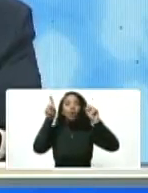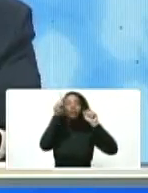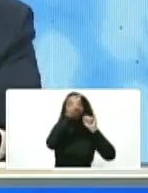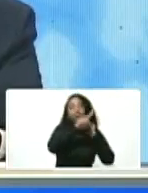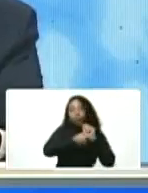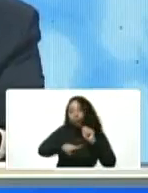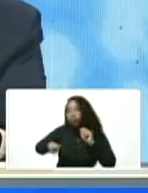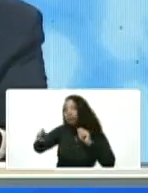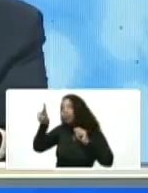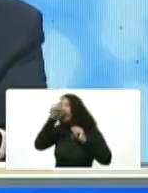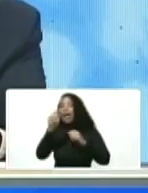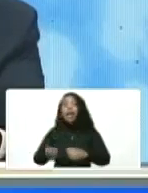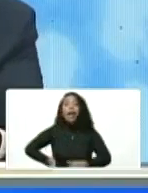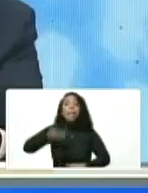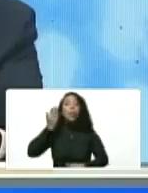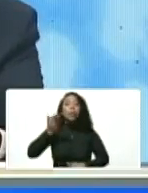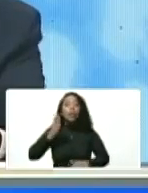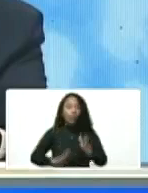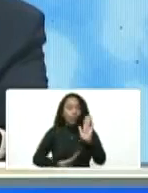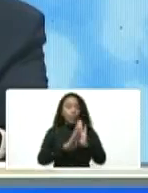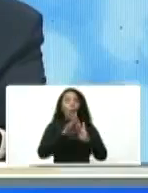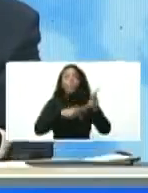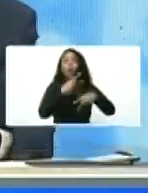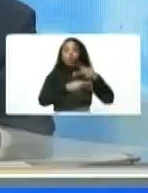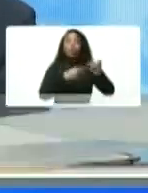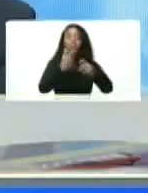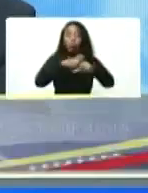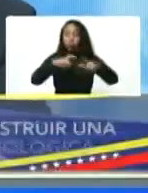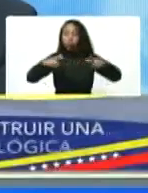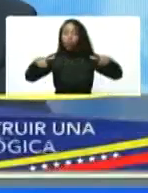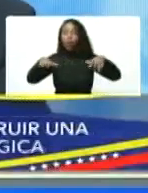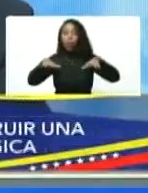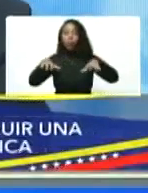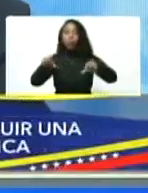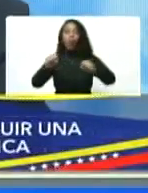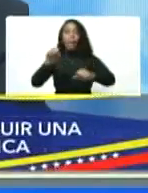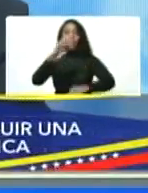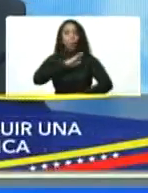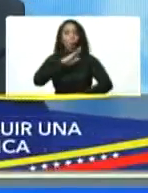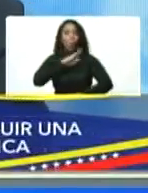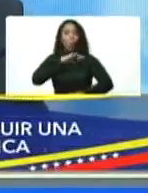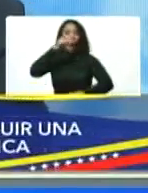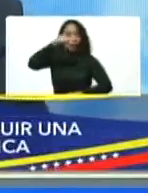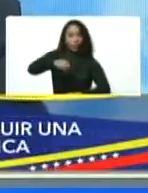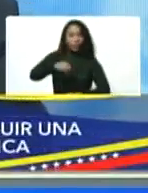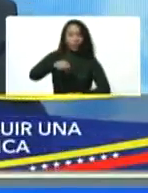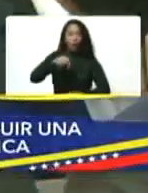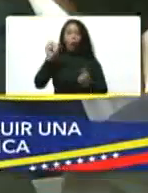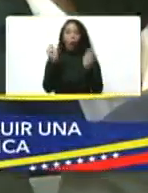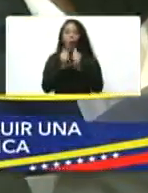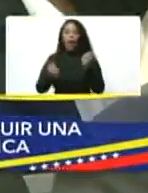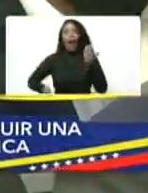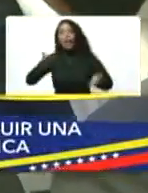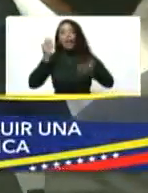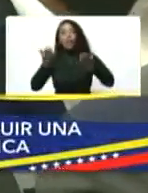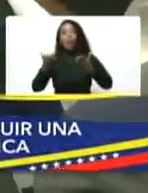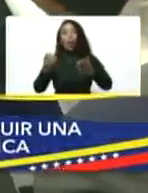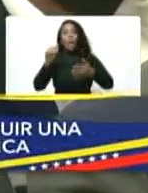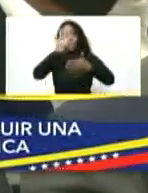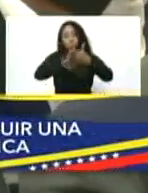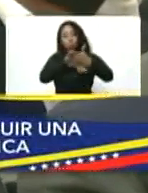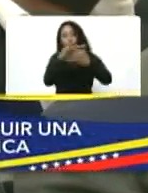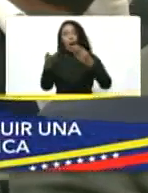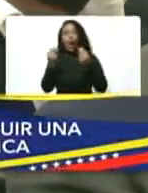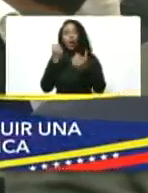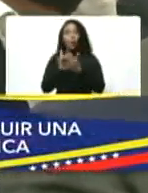circuitos virtuosos de producción de riqueza y de mantenimiento propio con estabilidad macroeconómica sin depender